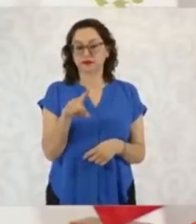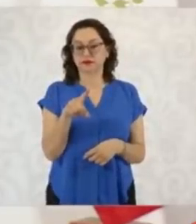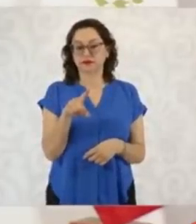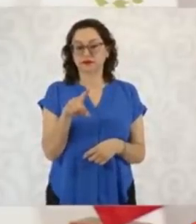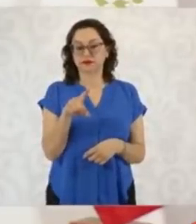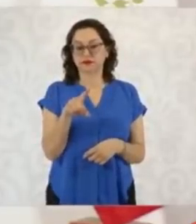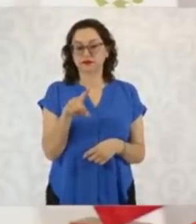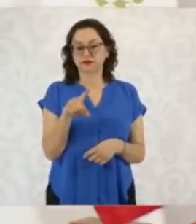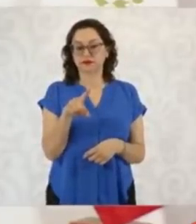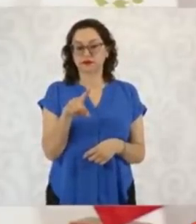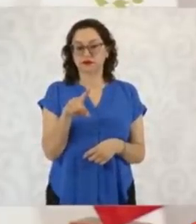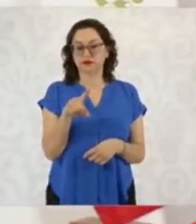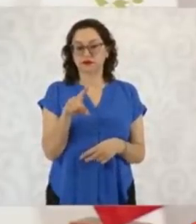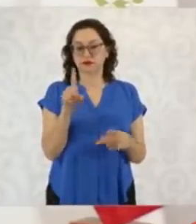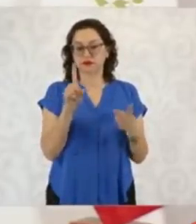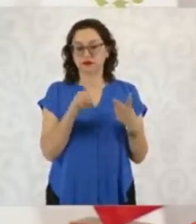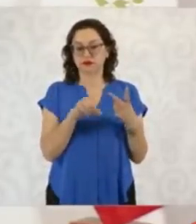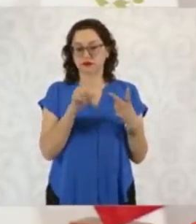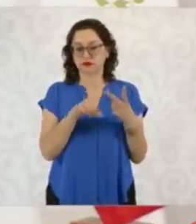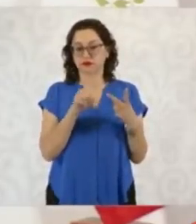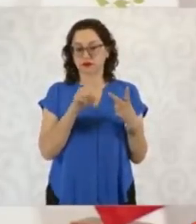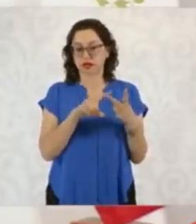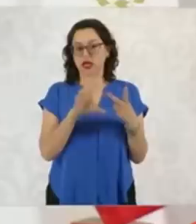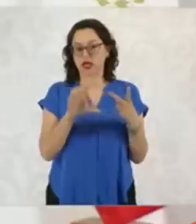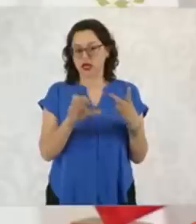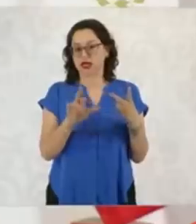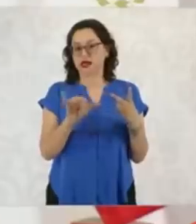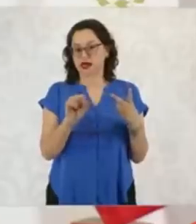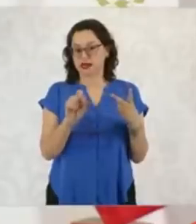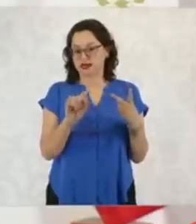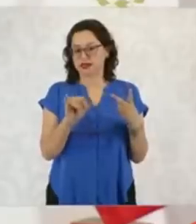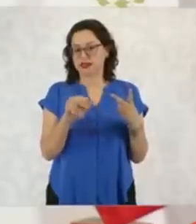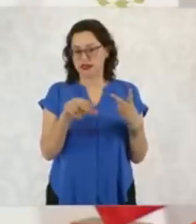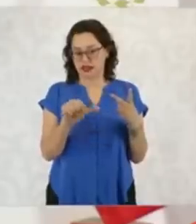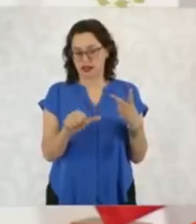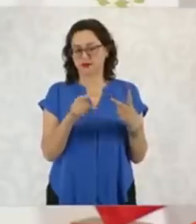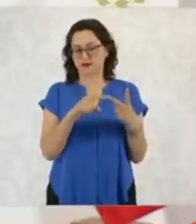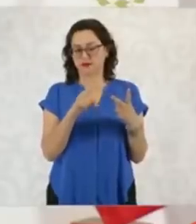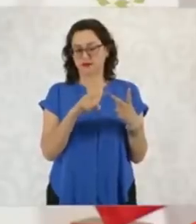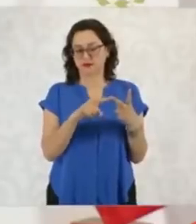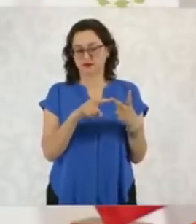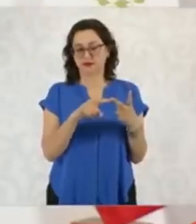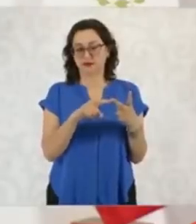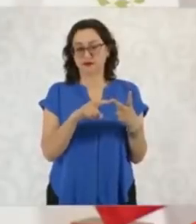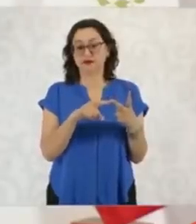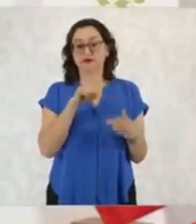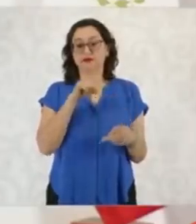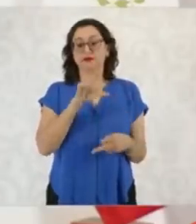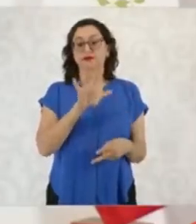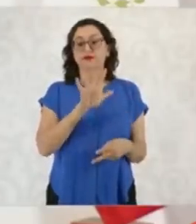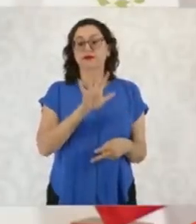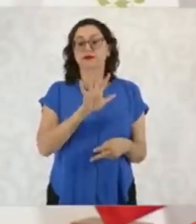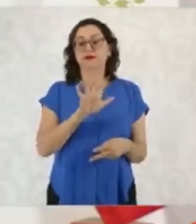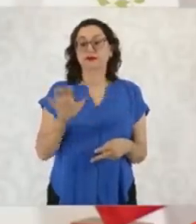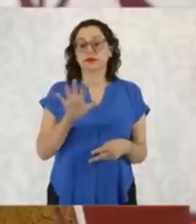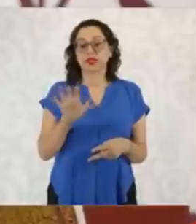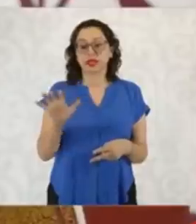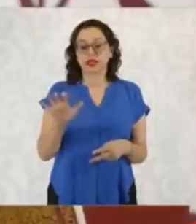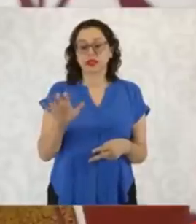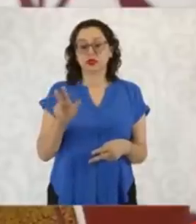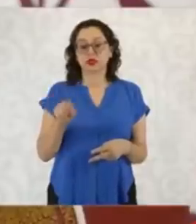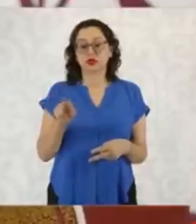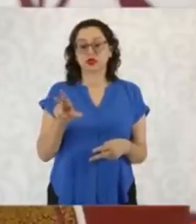reclamo contra Linda Cristina Pereira por una demanda de